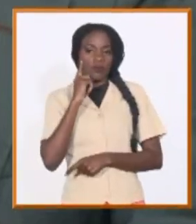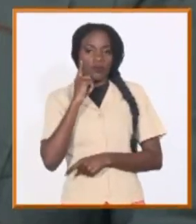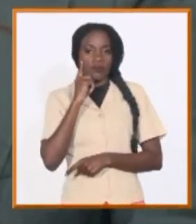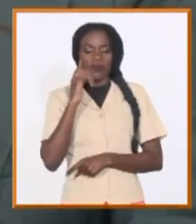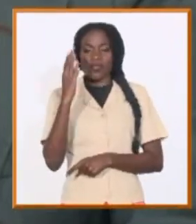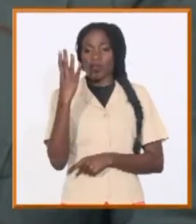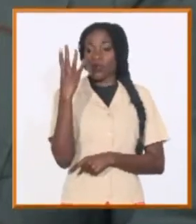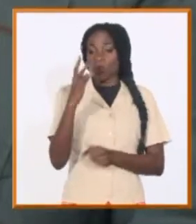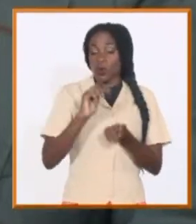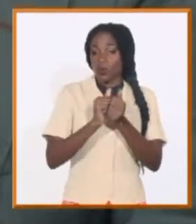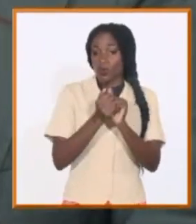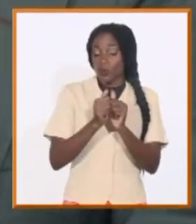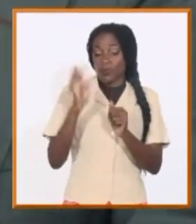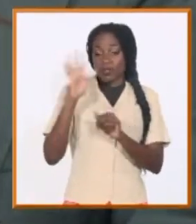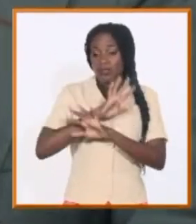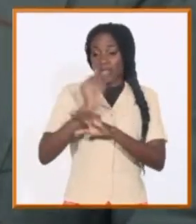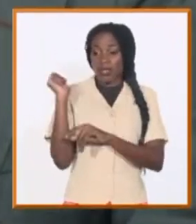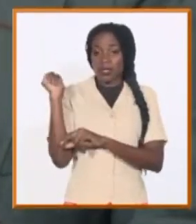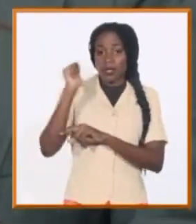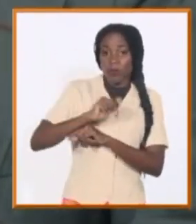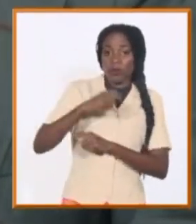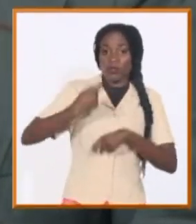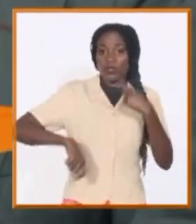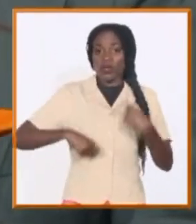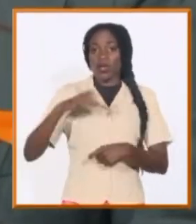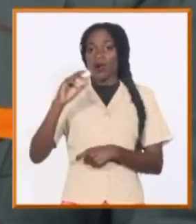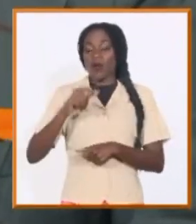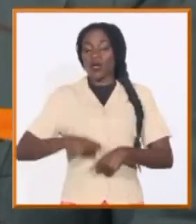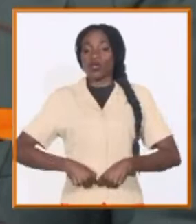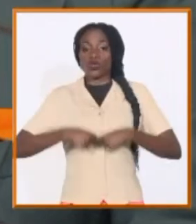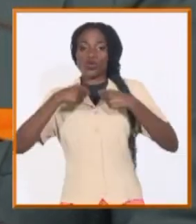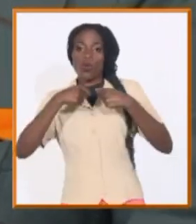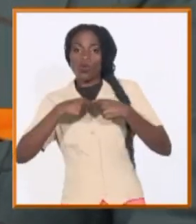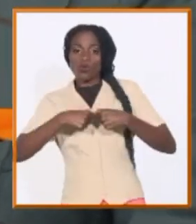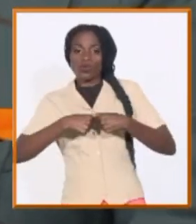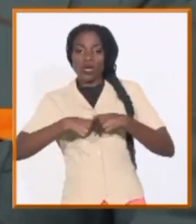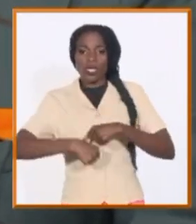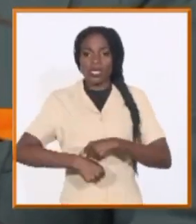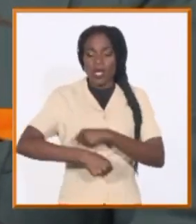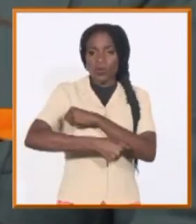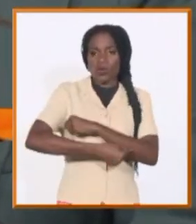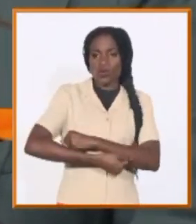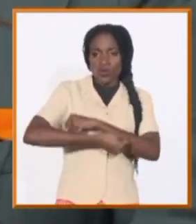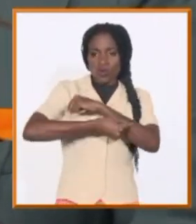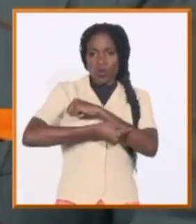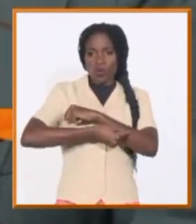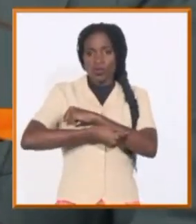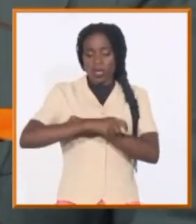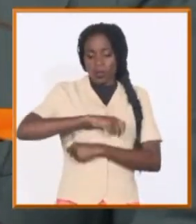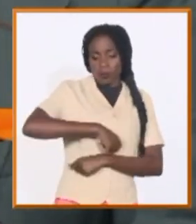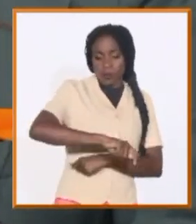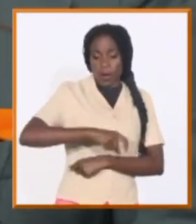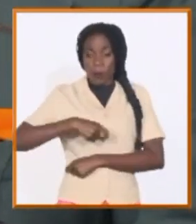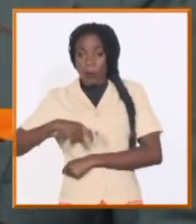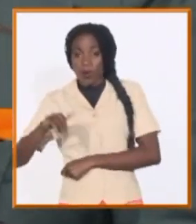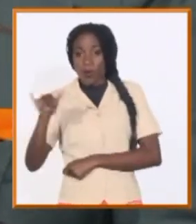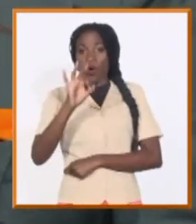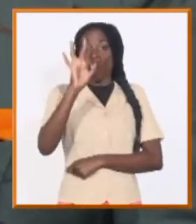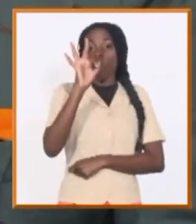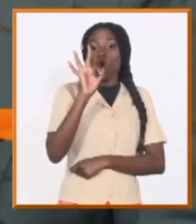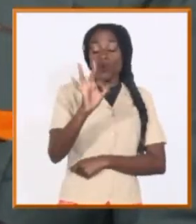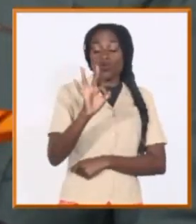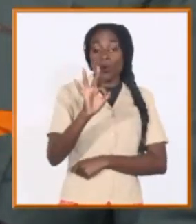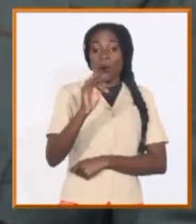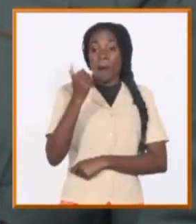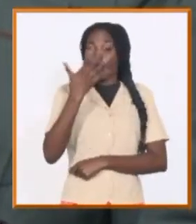Ya se habló aquí de judo, del atletismo, pero hay que hablar de la lucha y del tenis de mesa, la lucha con 8 títulos, pero además la lucha